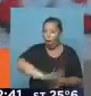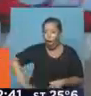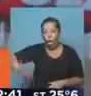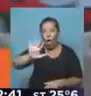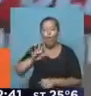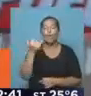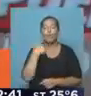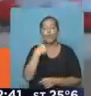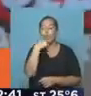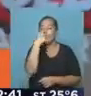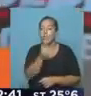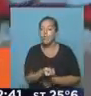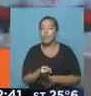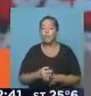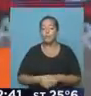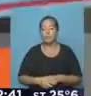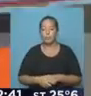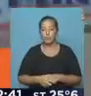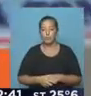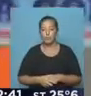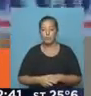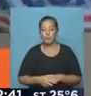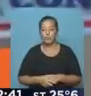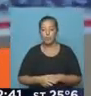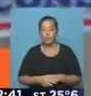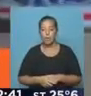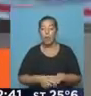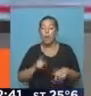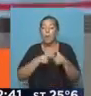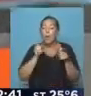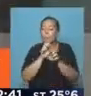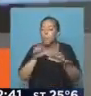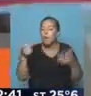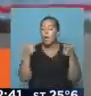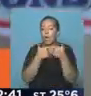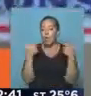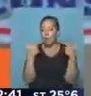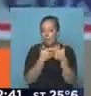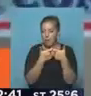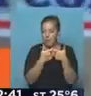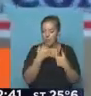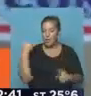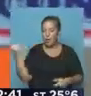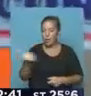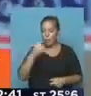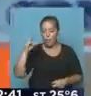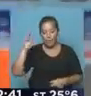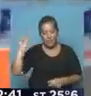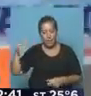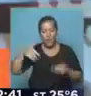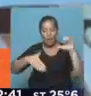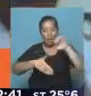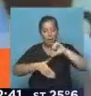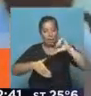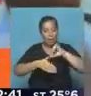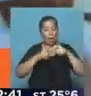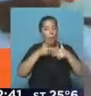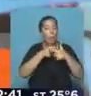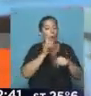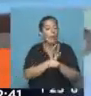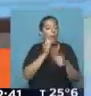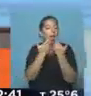que retomando un poco lo que dice lo que dice rulo la política de expansión de las empresas de las grandes empresas brasileras en América Latina fue una política muy